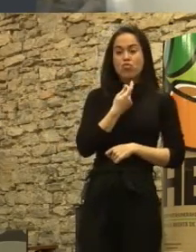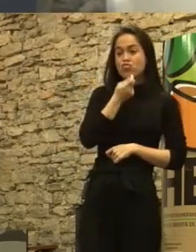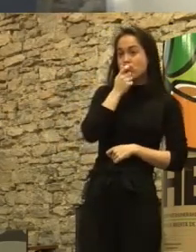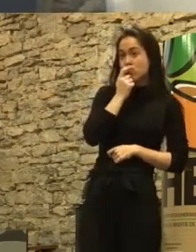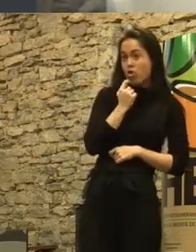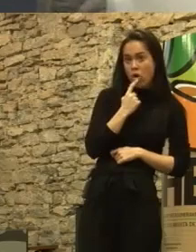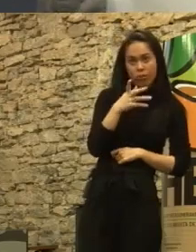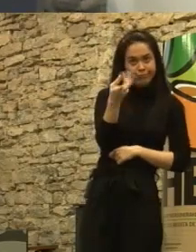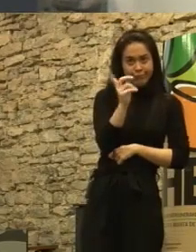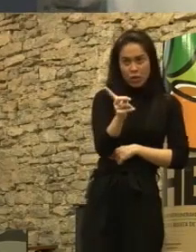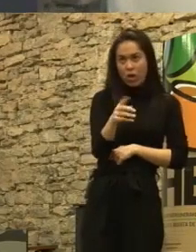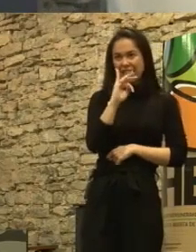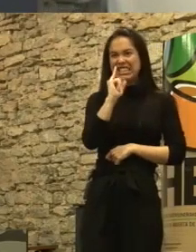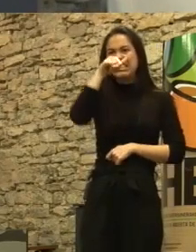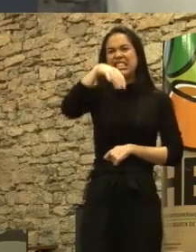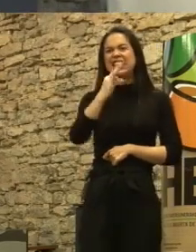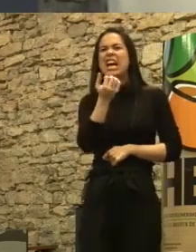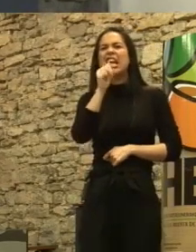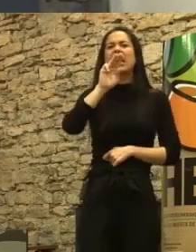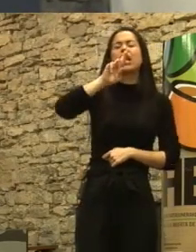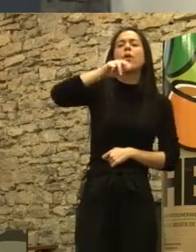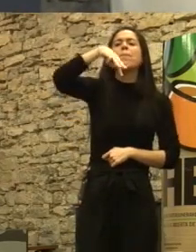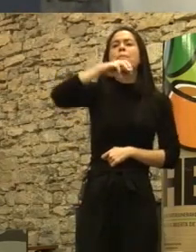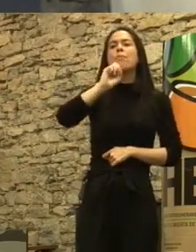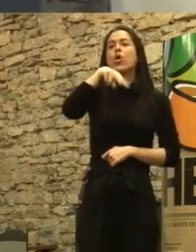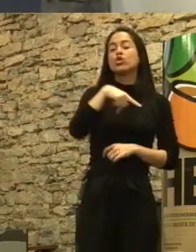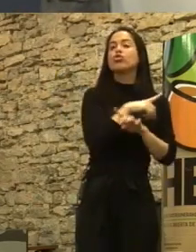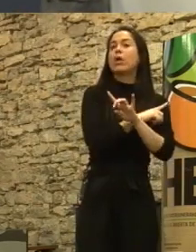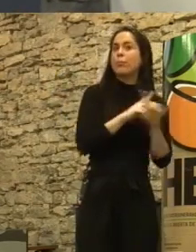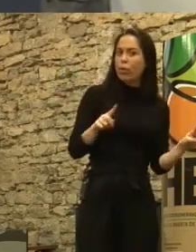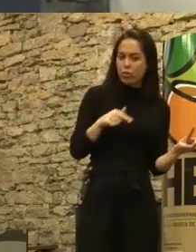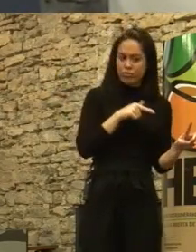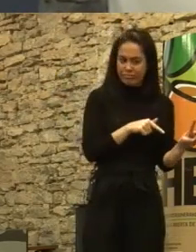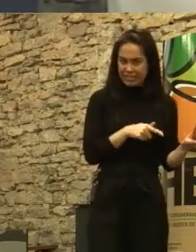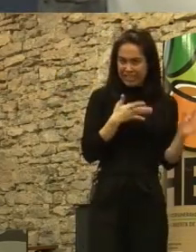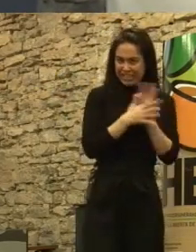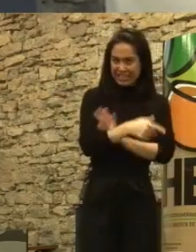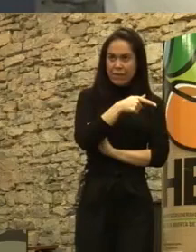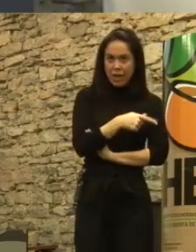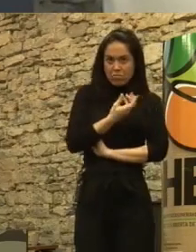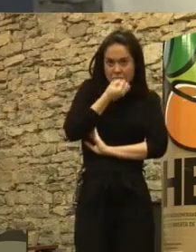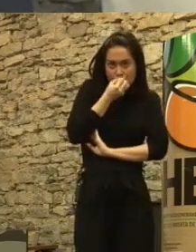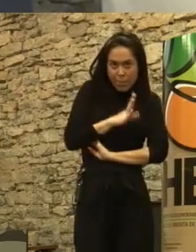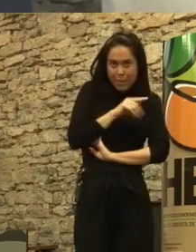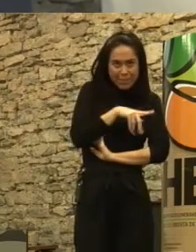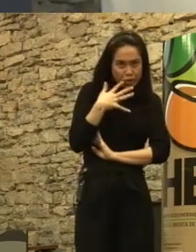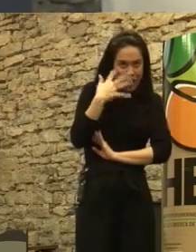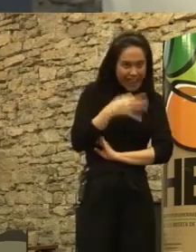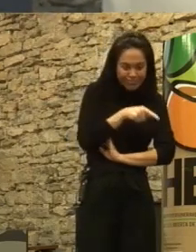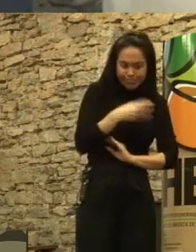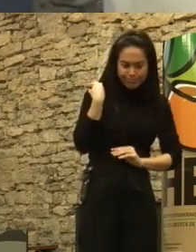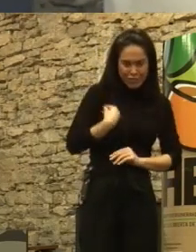es Intermón, que están muy bien y les necesitamos, pero no es ese tipo de organización. Es